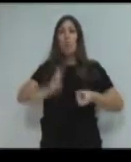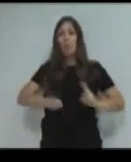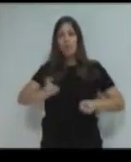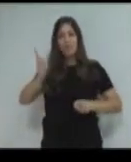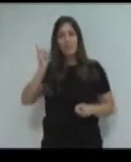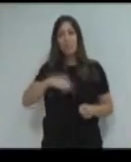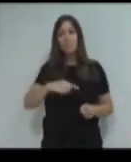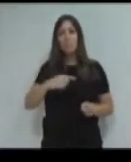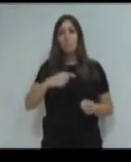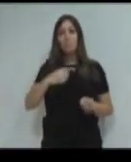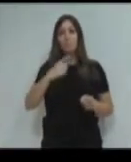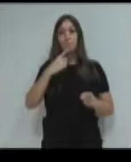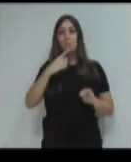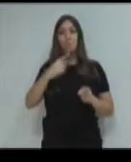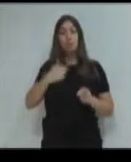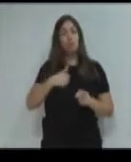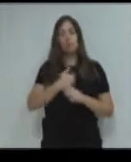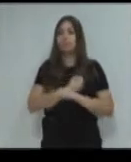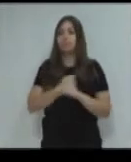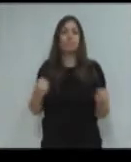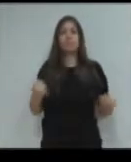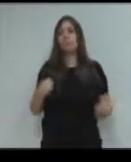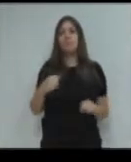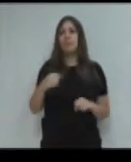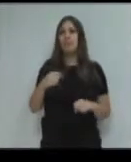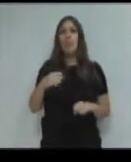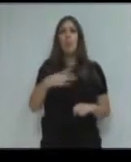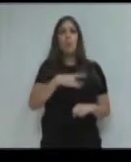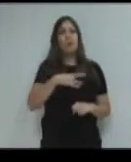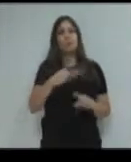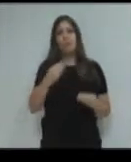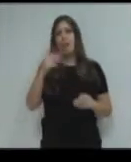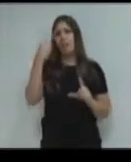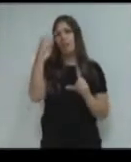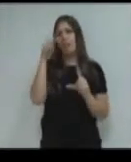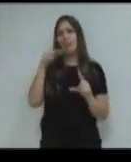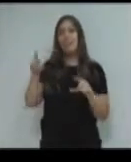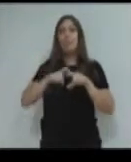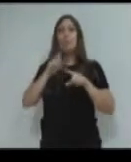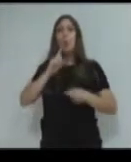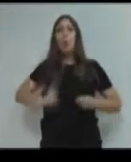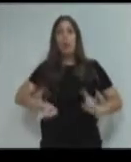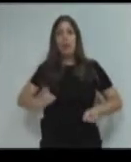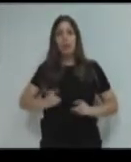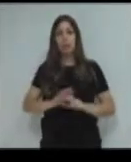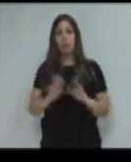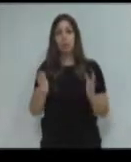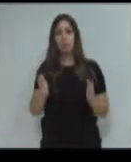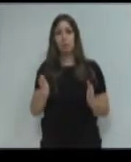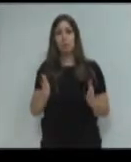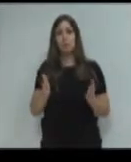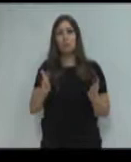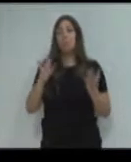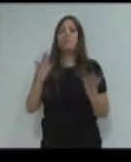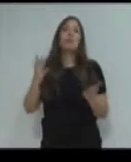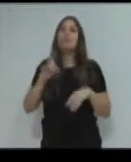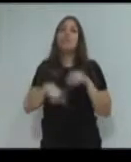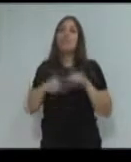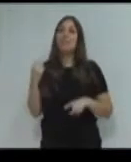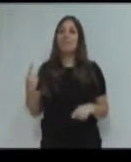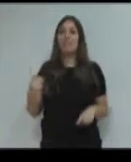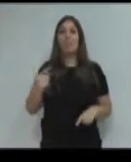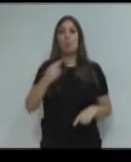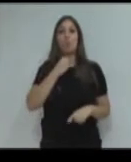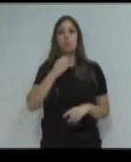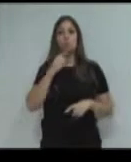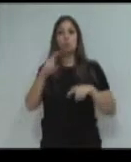como... esa yo soy incapaz de... O sea, las puedo leer, pero me cuesta muchísimo. Me gustan... Pero es que esto es una cosa como muy personal de